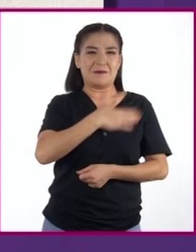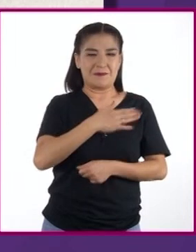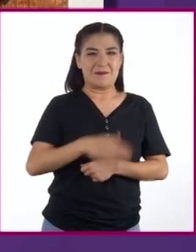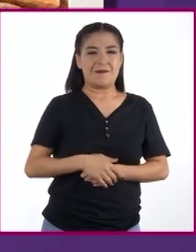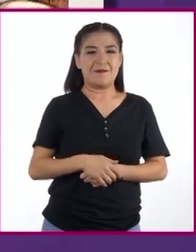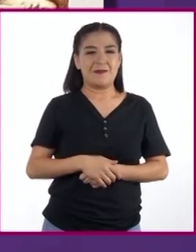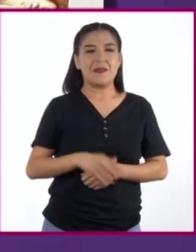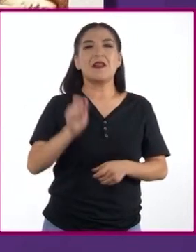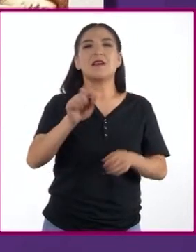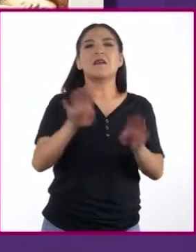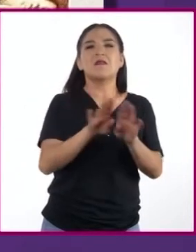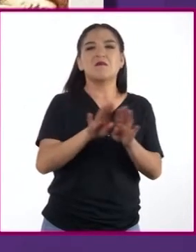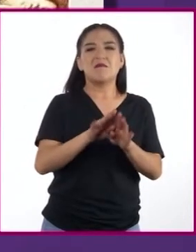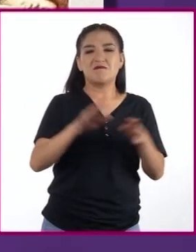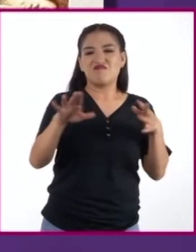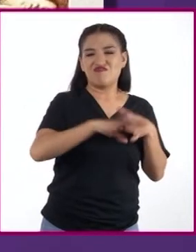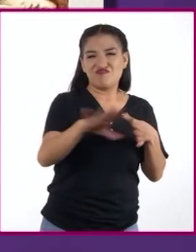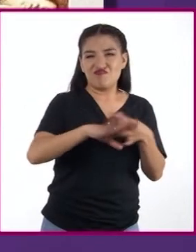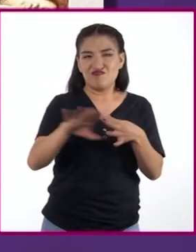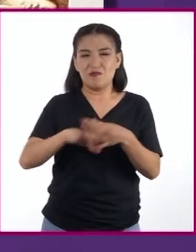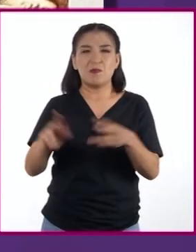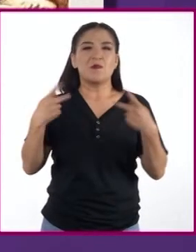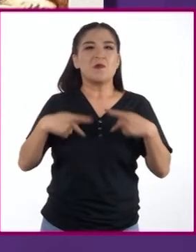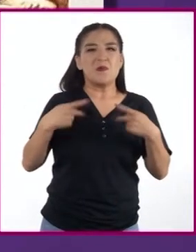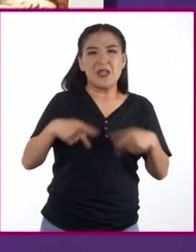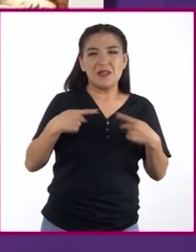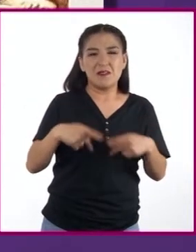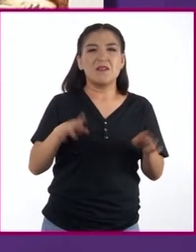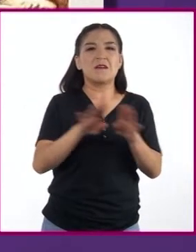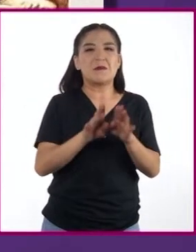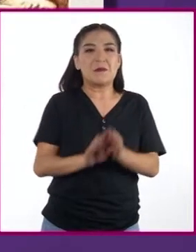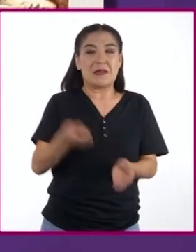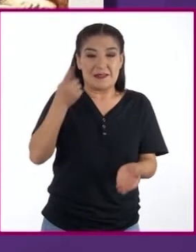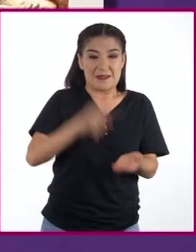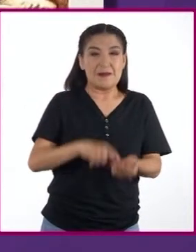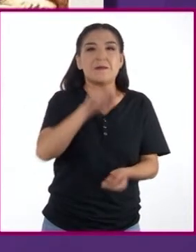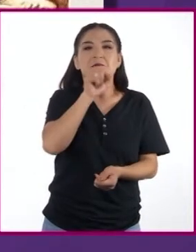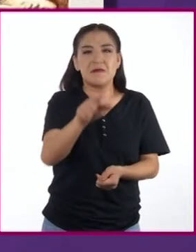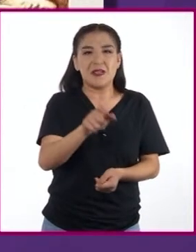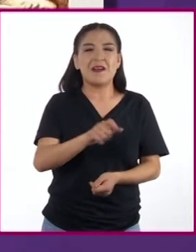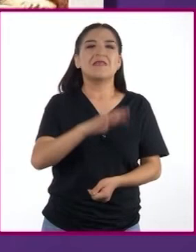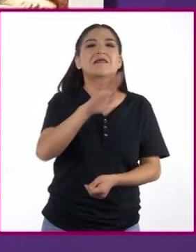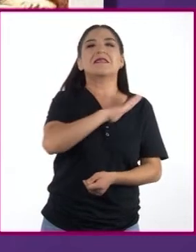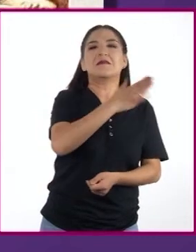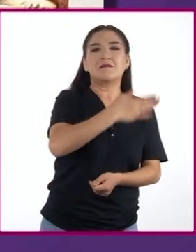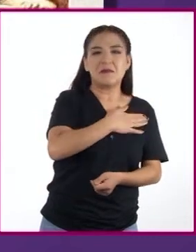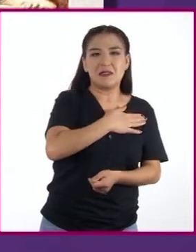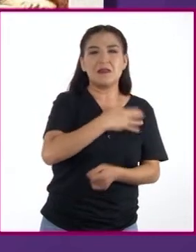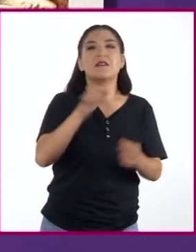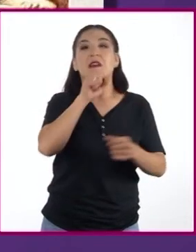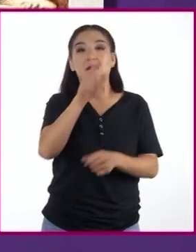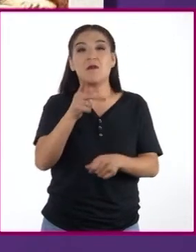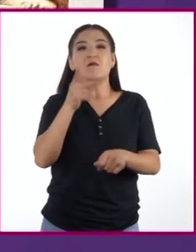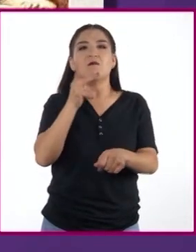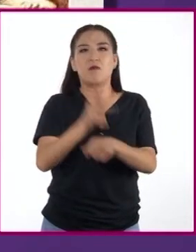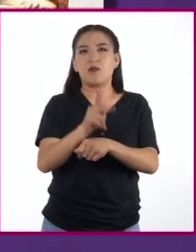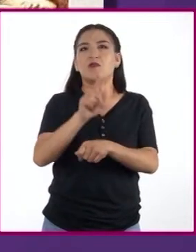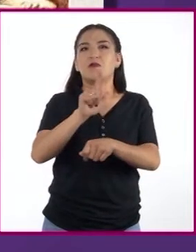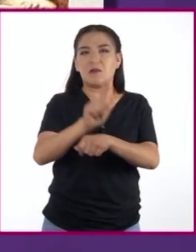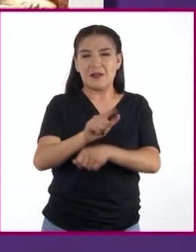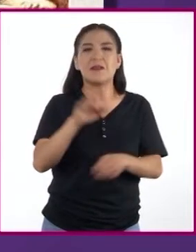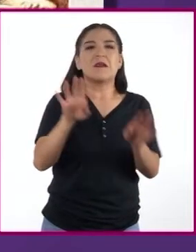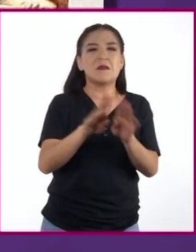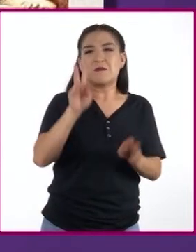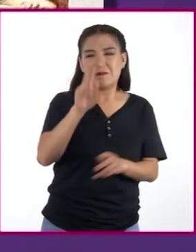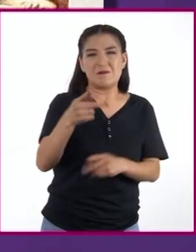En el tráfico de esclavos filipinos estaban inmiscuidos españoles y portugueses, que en las